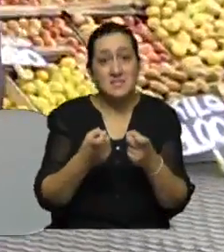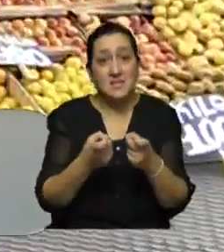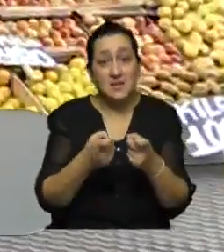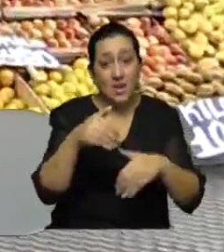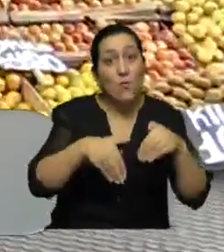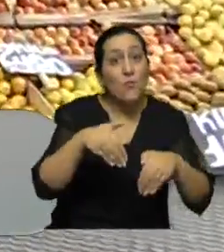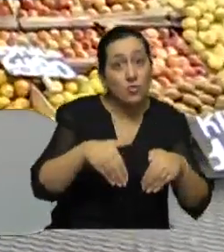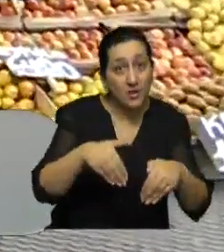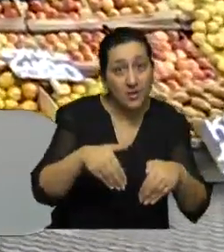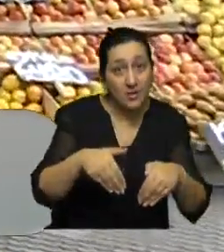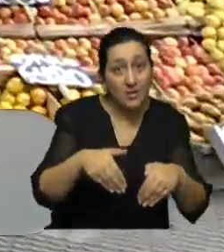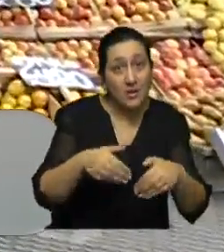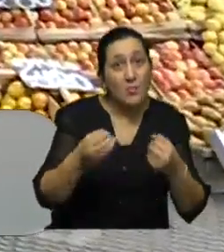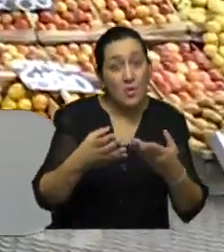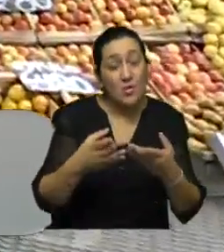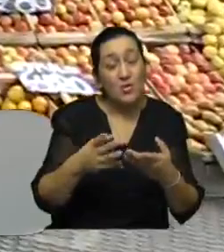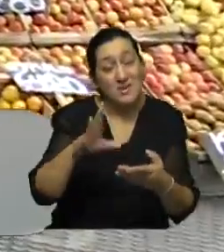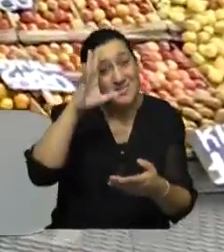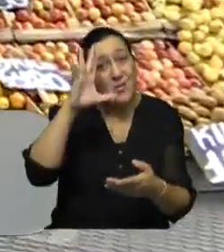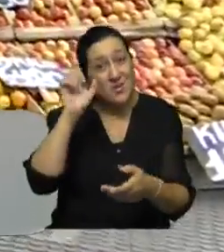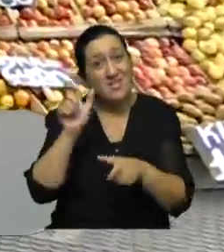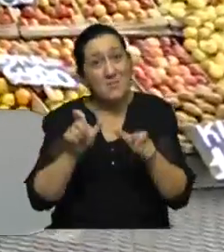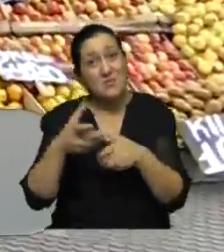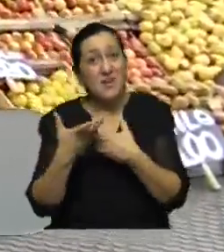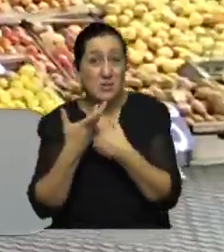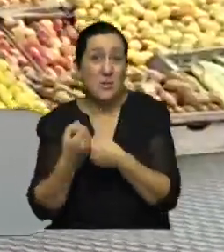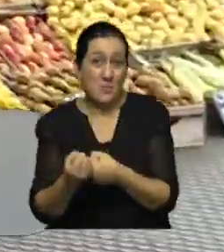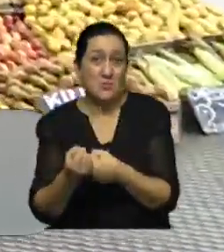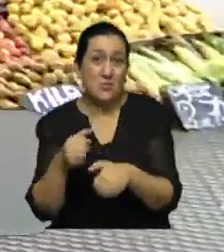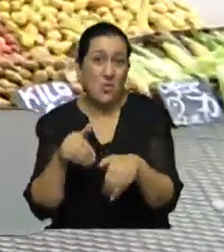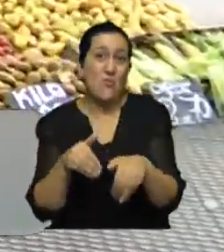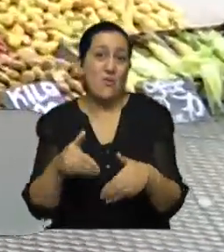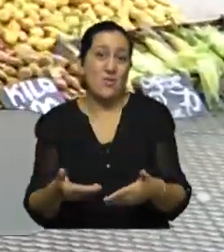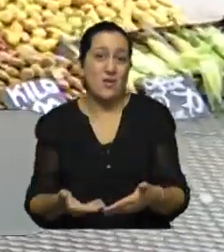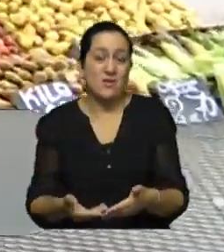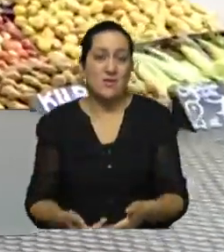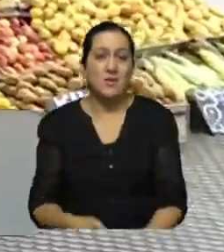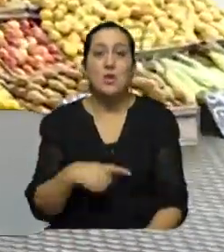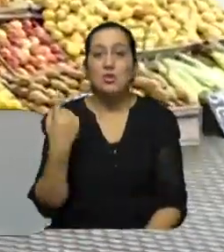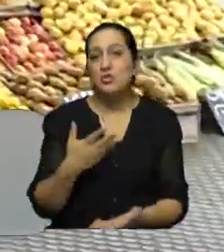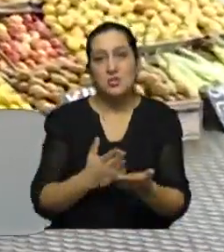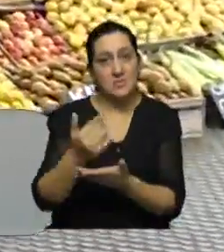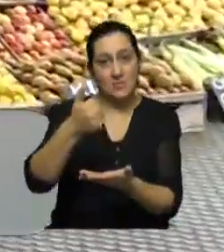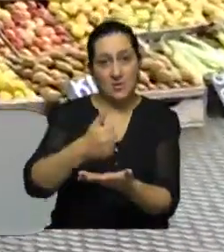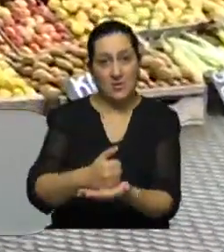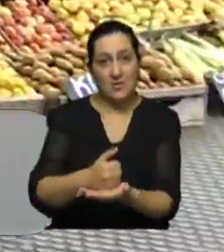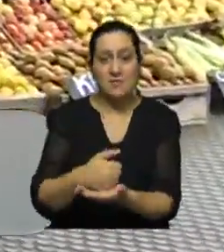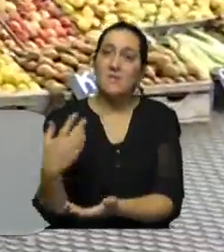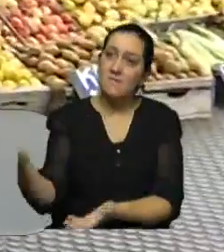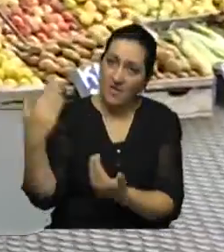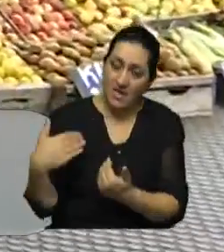Que se acuerden de lo que votaron, digo. Vamos arriba. Gracias, vecino, por su testimonio. Estamos acá siempre, digo. Que se peguen una